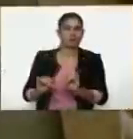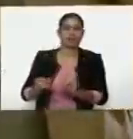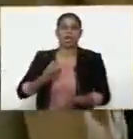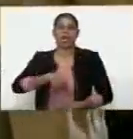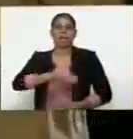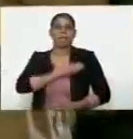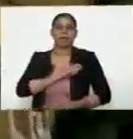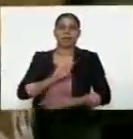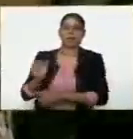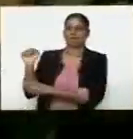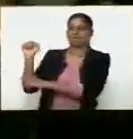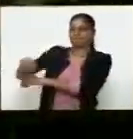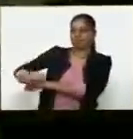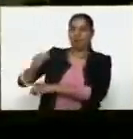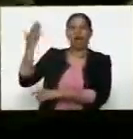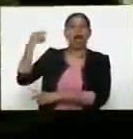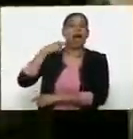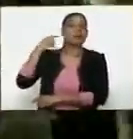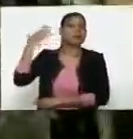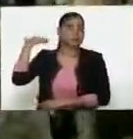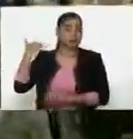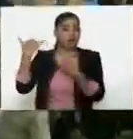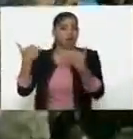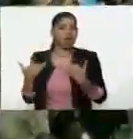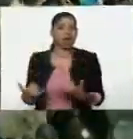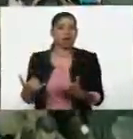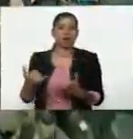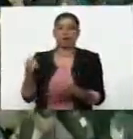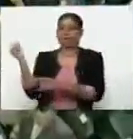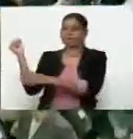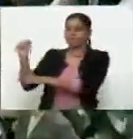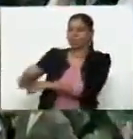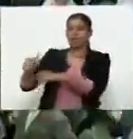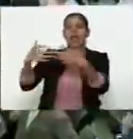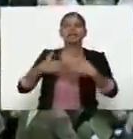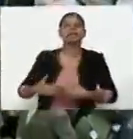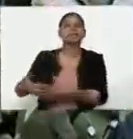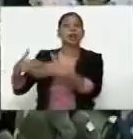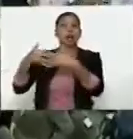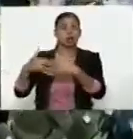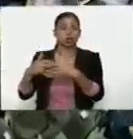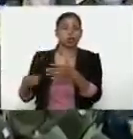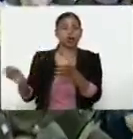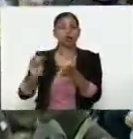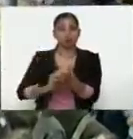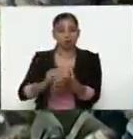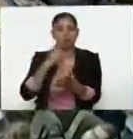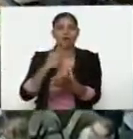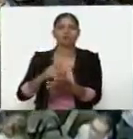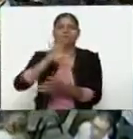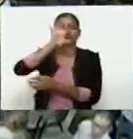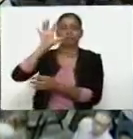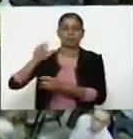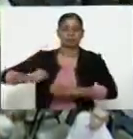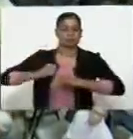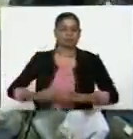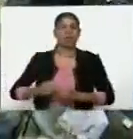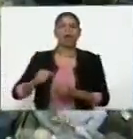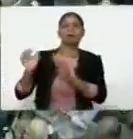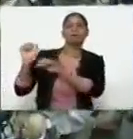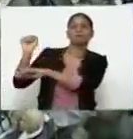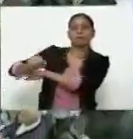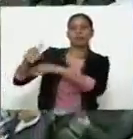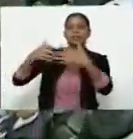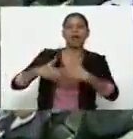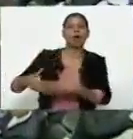español. Y ahora nos toca la grandeza articulada a los pueblos de la región del mundo derrotar al imperialismo